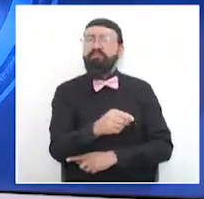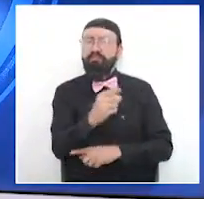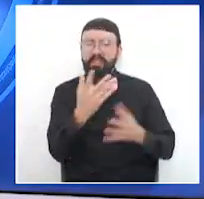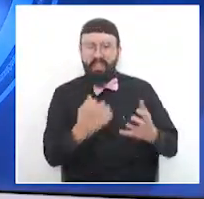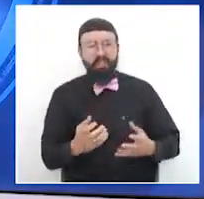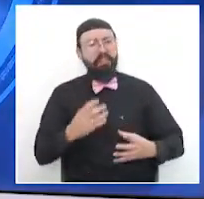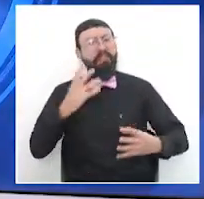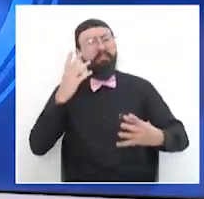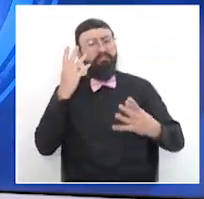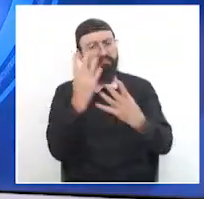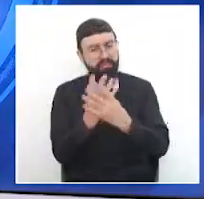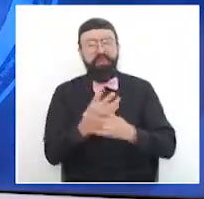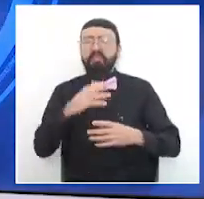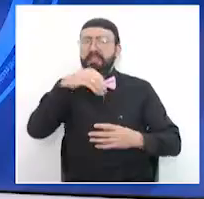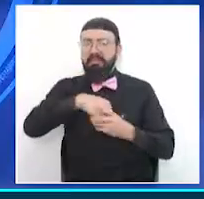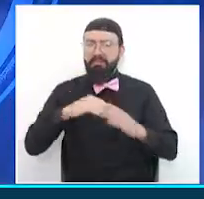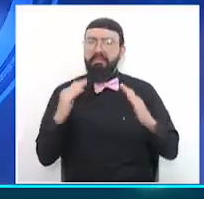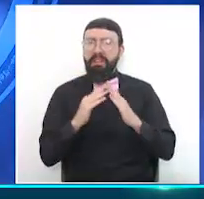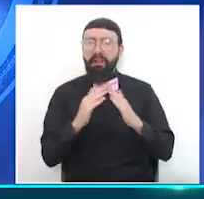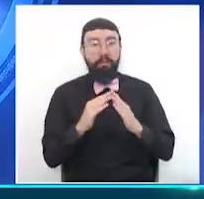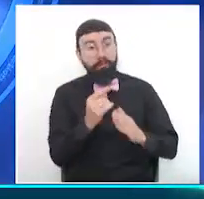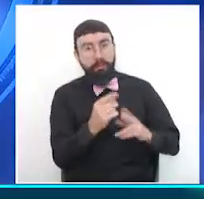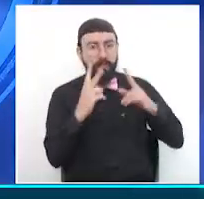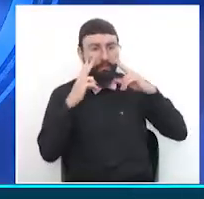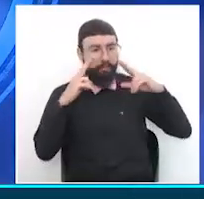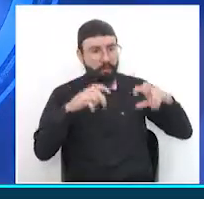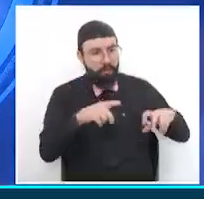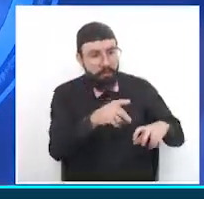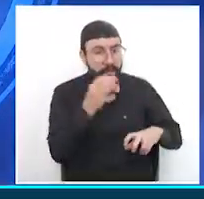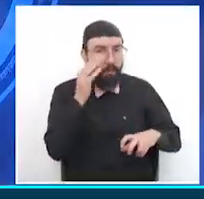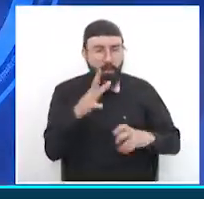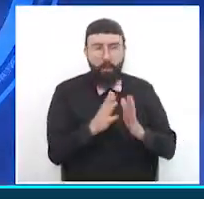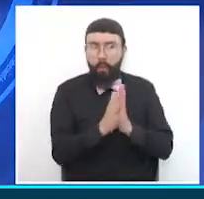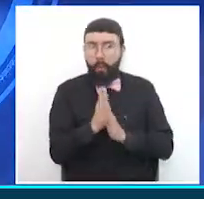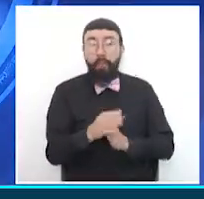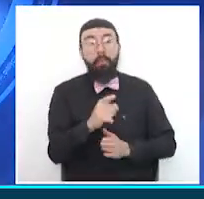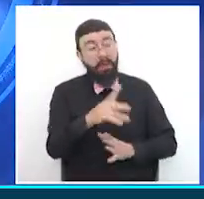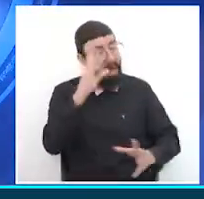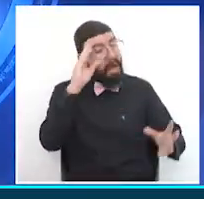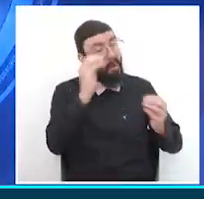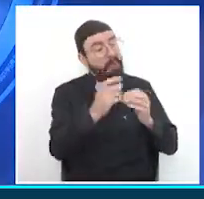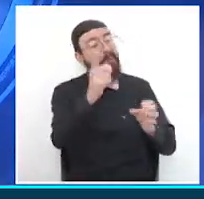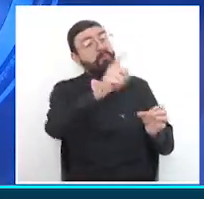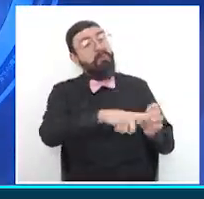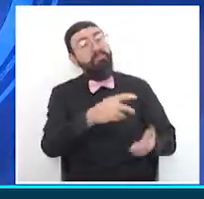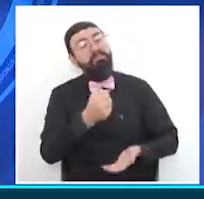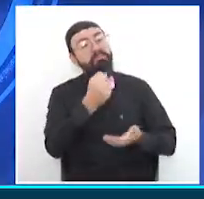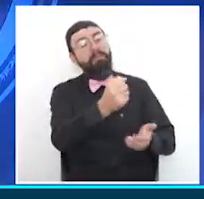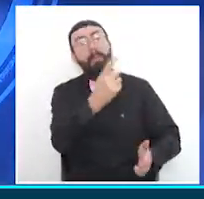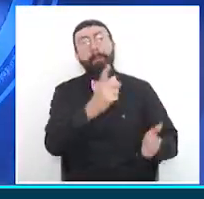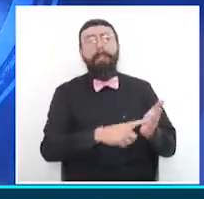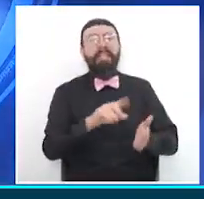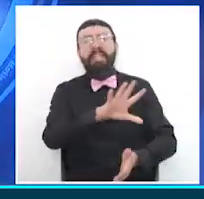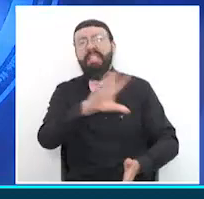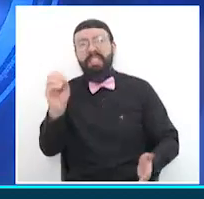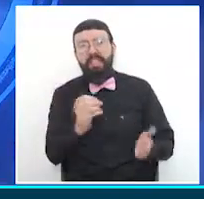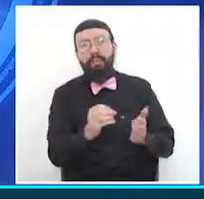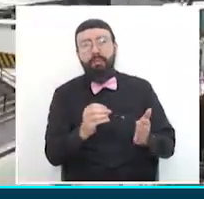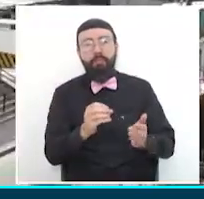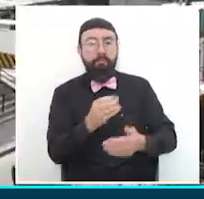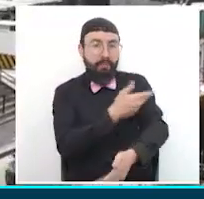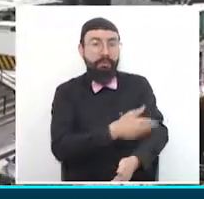de residencia. El mandatario es investigado por la presunta celebración indebida de contratos que suma más de 1.500 millones de pesos.